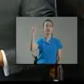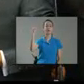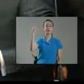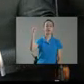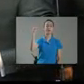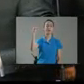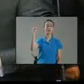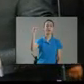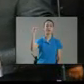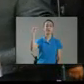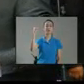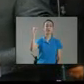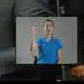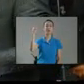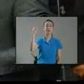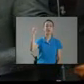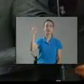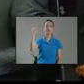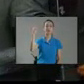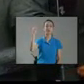triunfado.